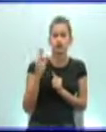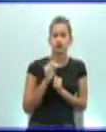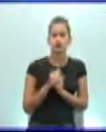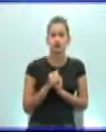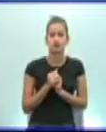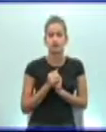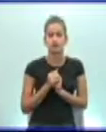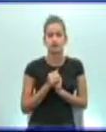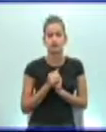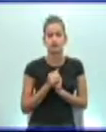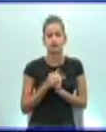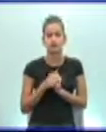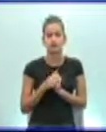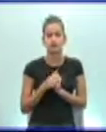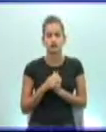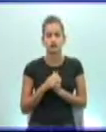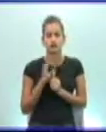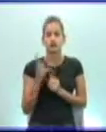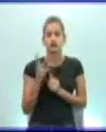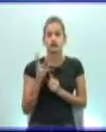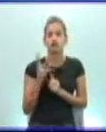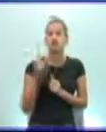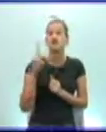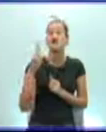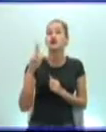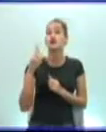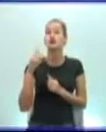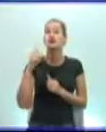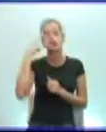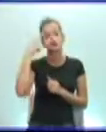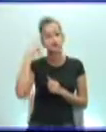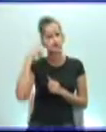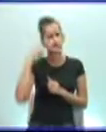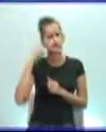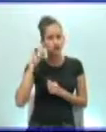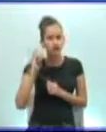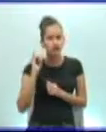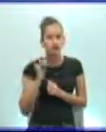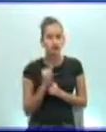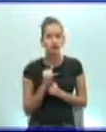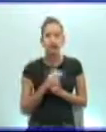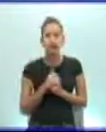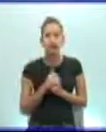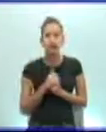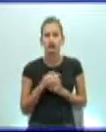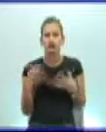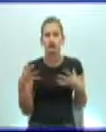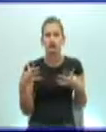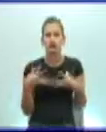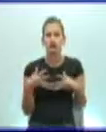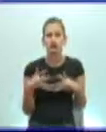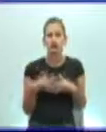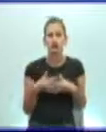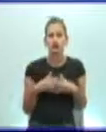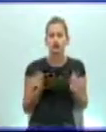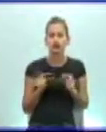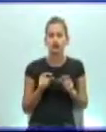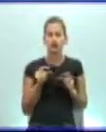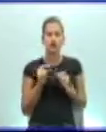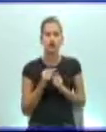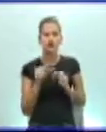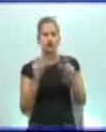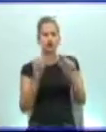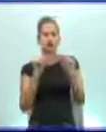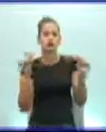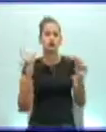como los números reales. Los números reales sí hay una correspondencia, ¿no?, biunívoca con la recta